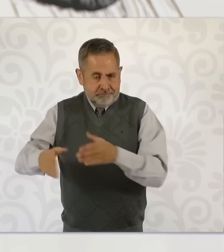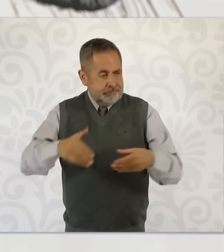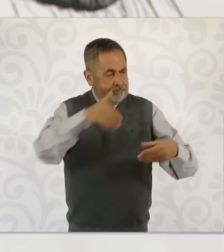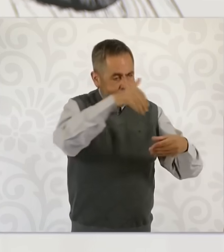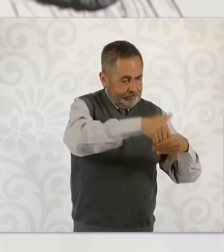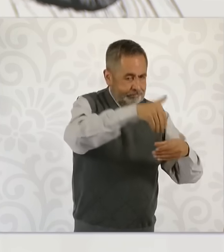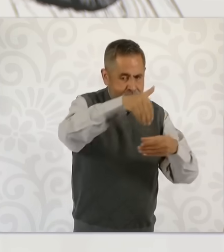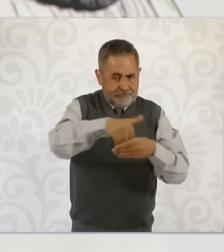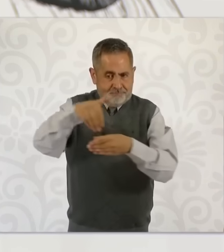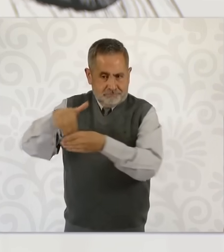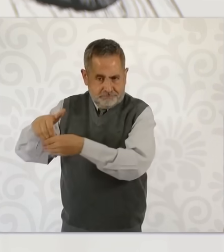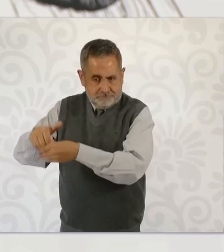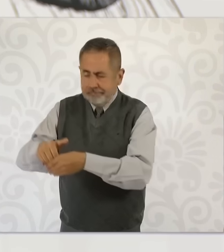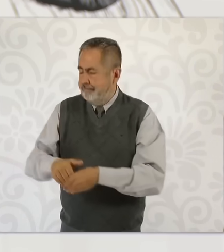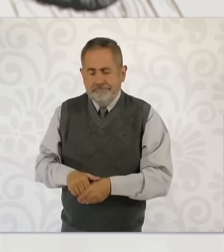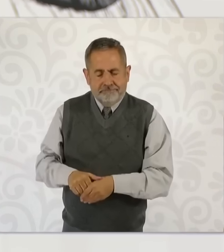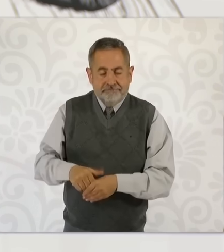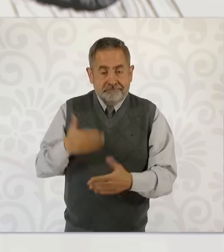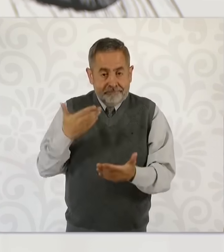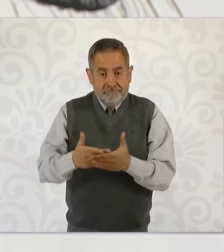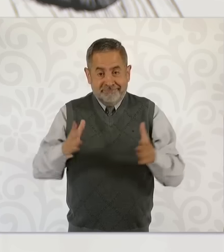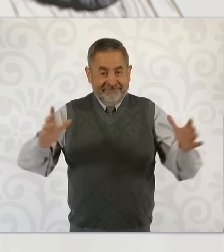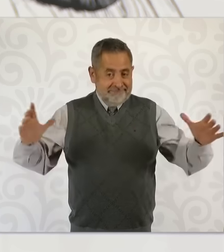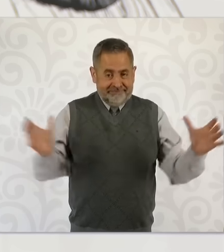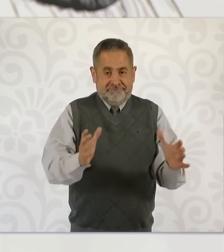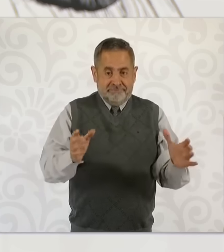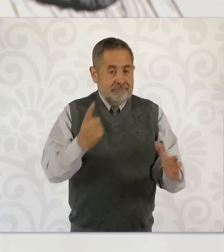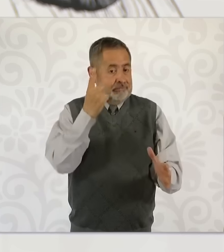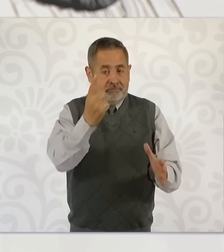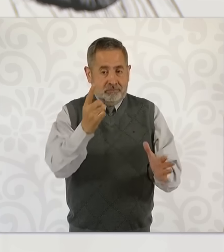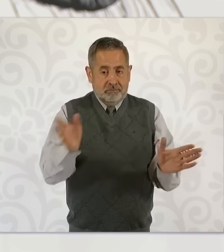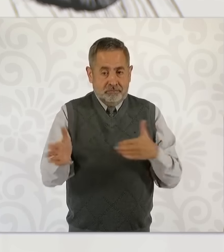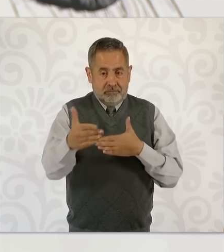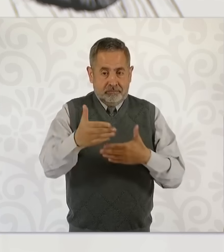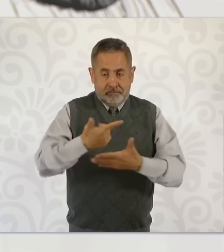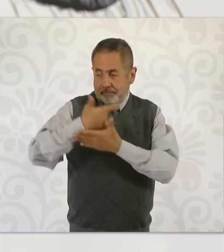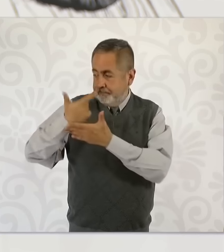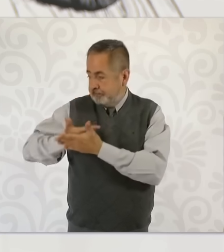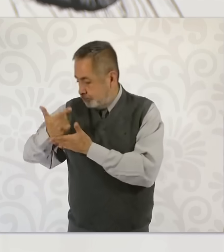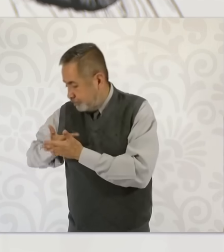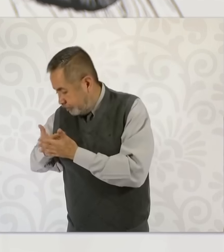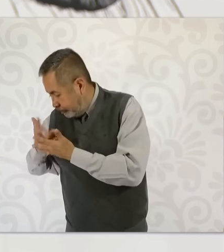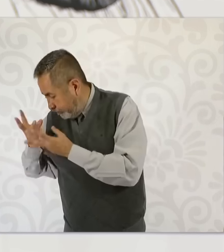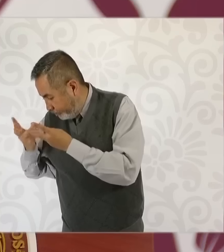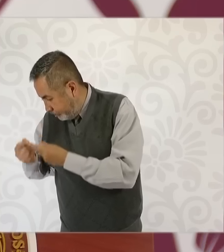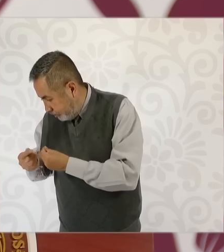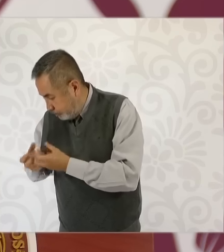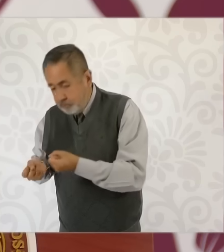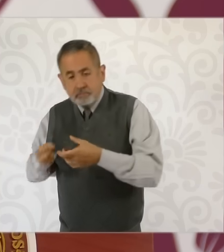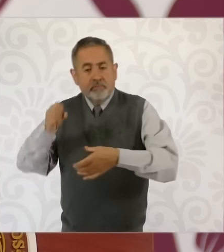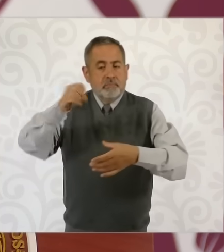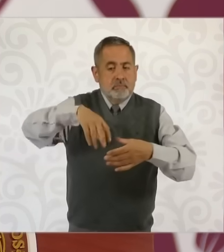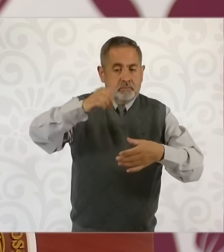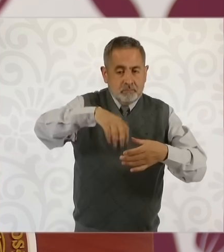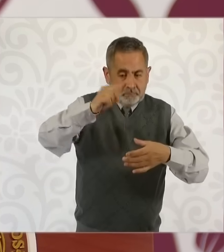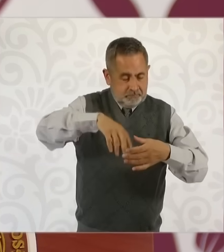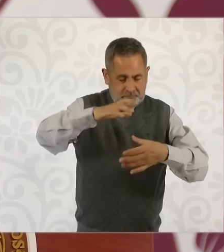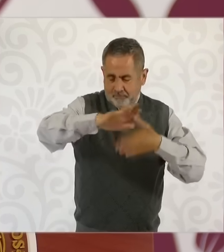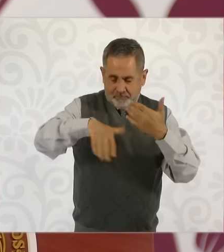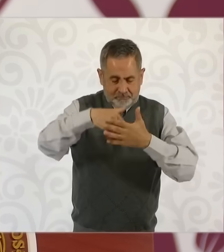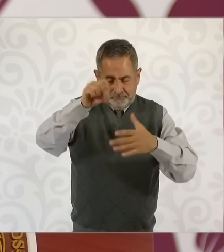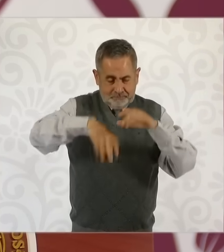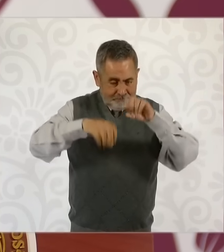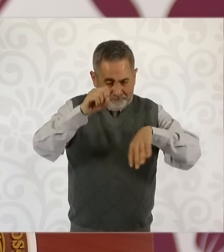urna. Entonces, en la casilla, pues van a ver cuánta gente votó y después ya en el distrital van a hacer el